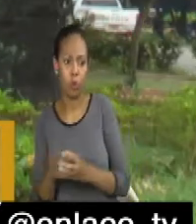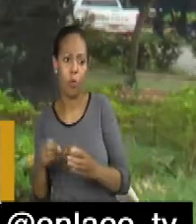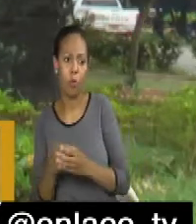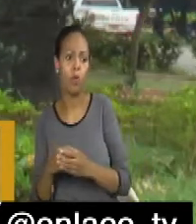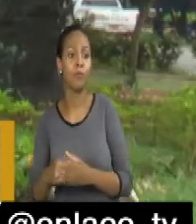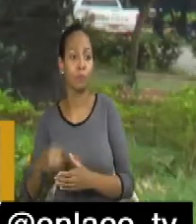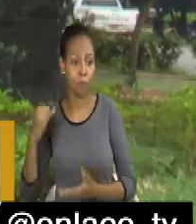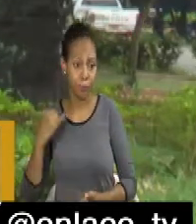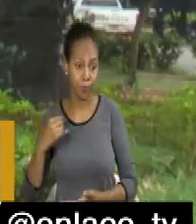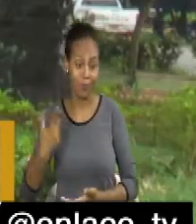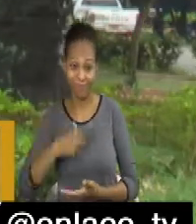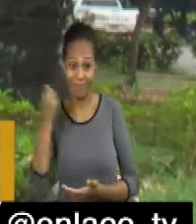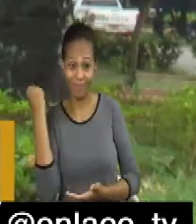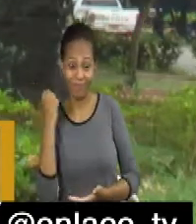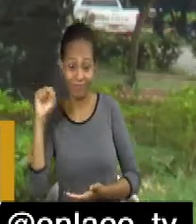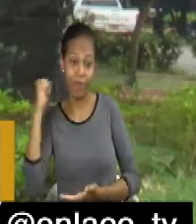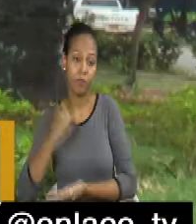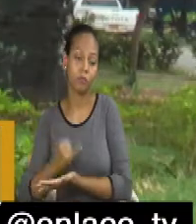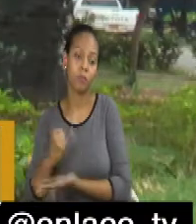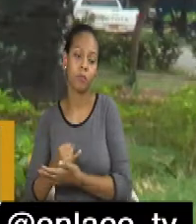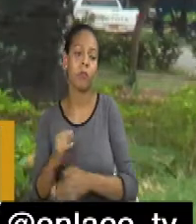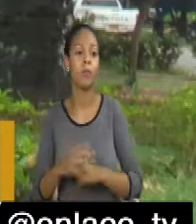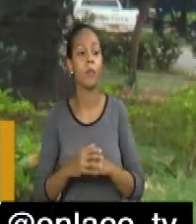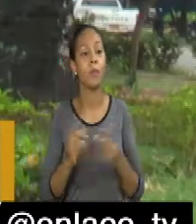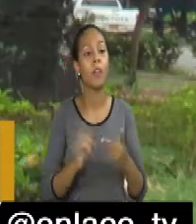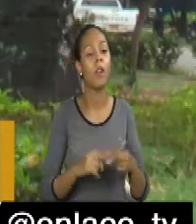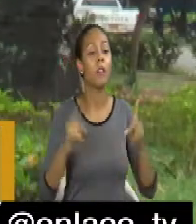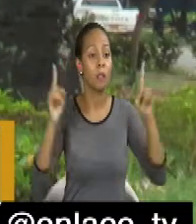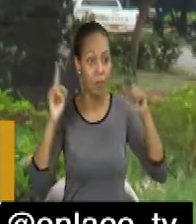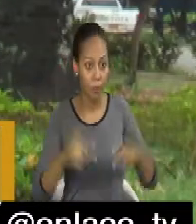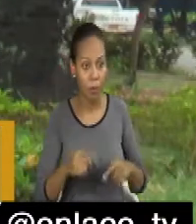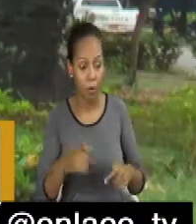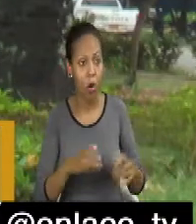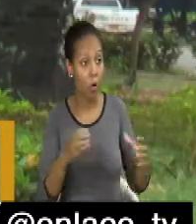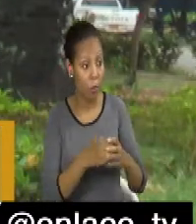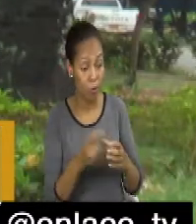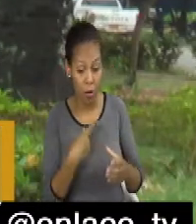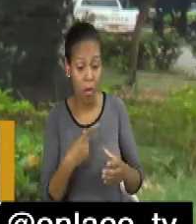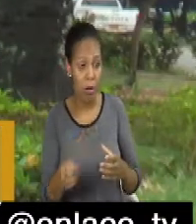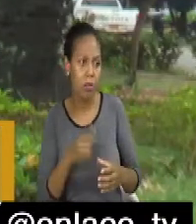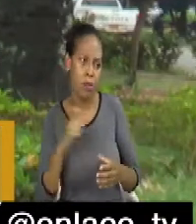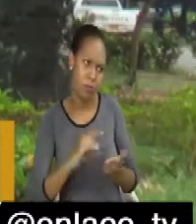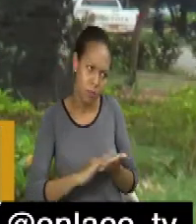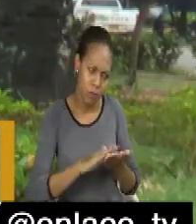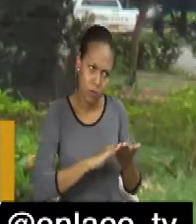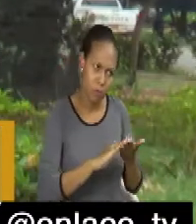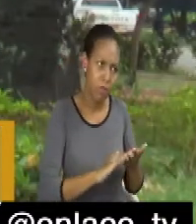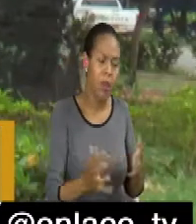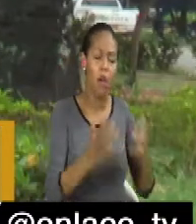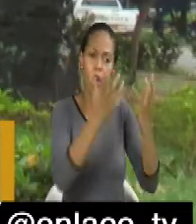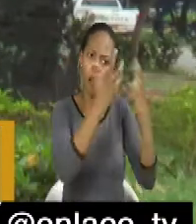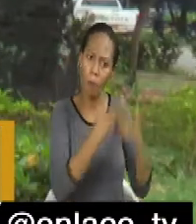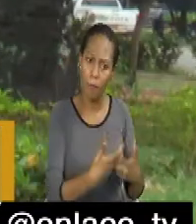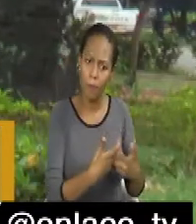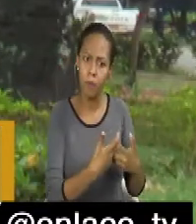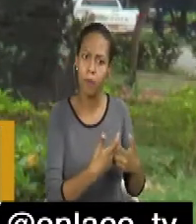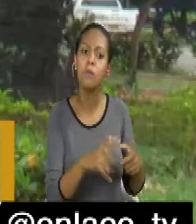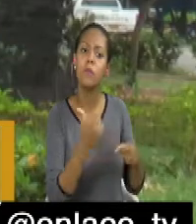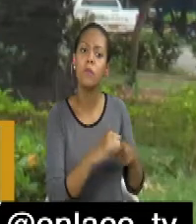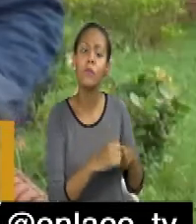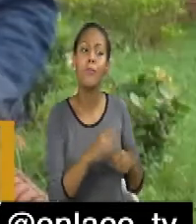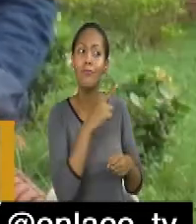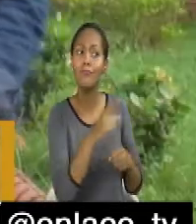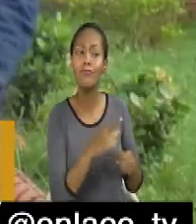del Comité Cívico por la Defensa de la Modernización de la Refinería, el estado técnico en que se encuentra